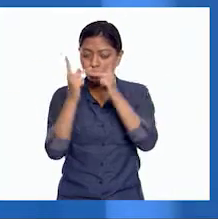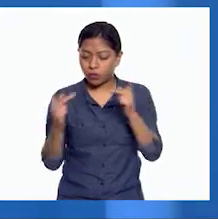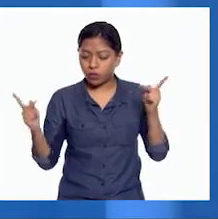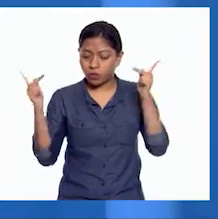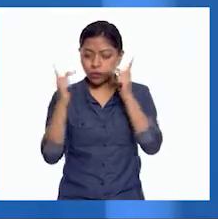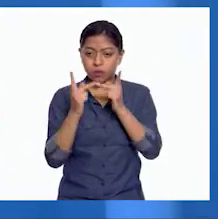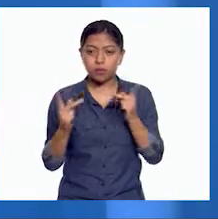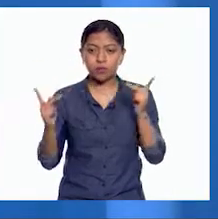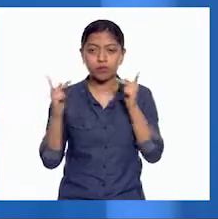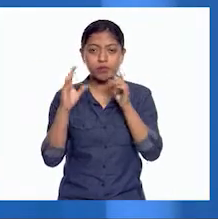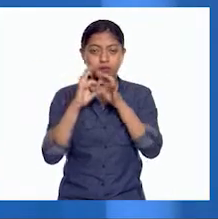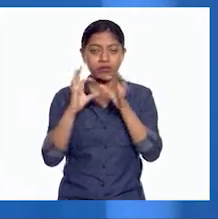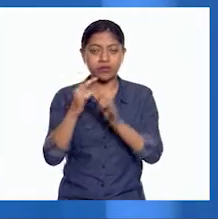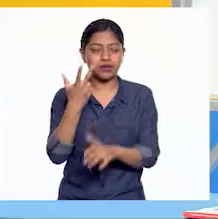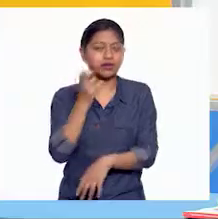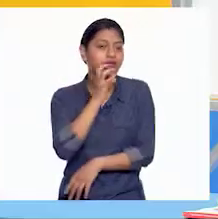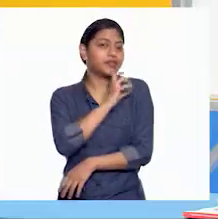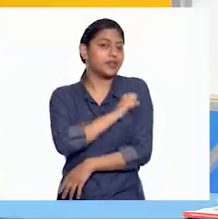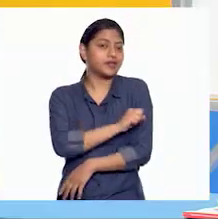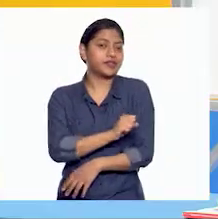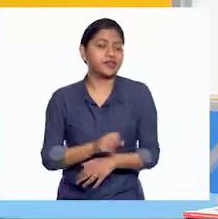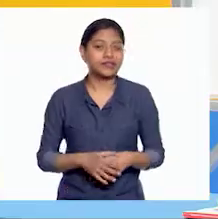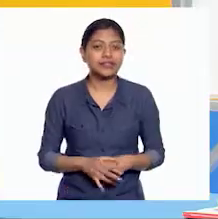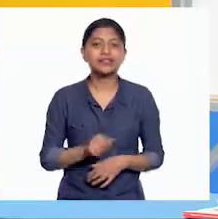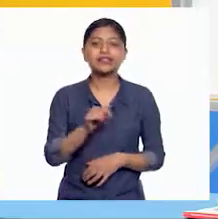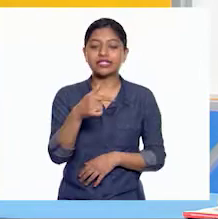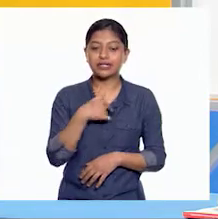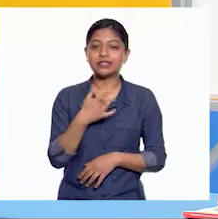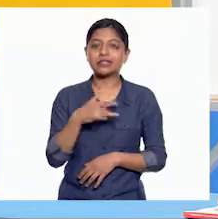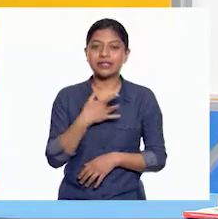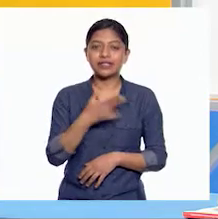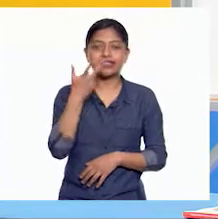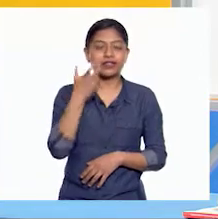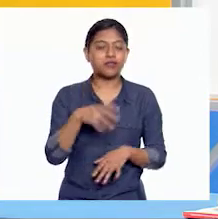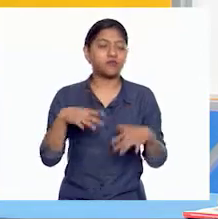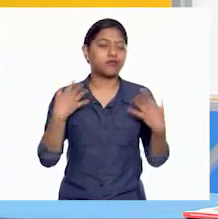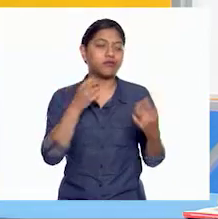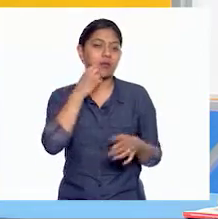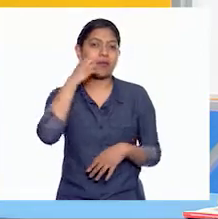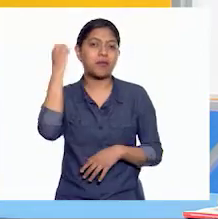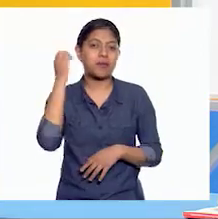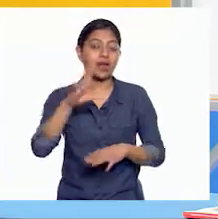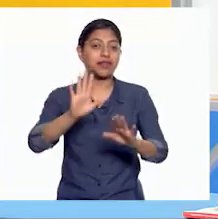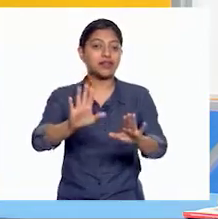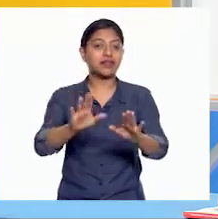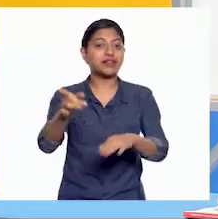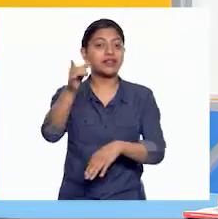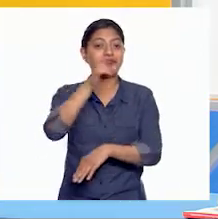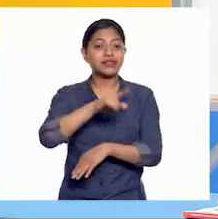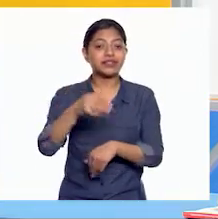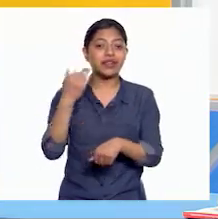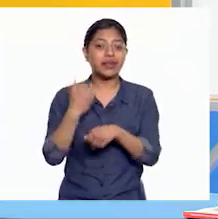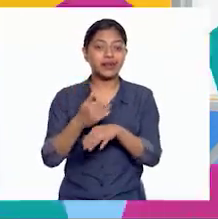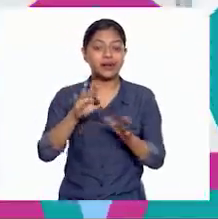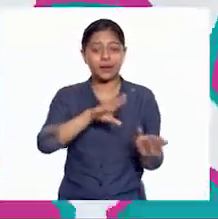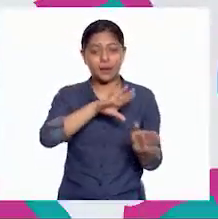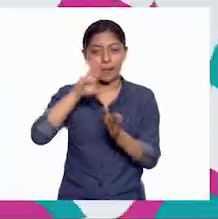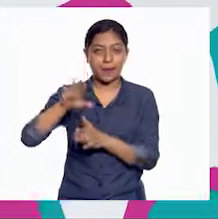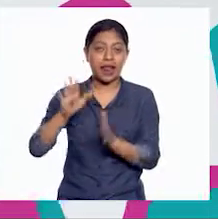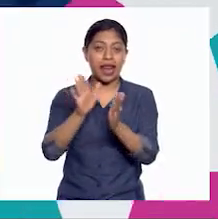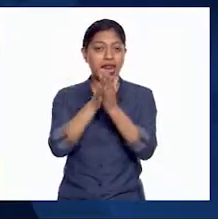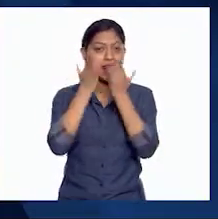números me fascinan. Sí, yo también creo que son fascinantes, pero es momento de pasar al libro de